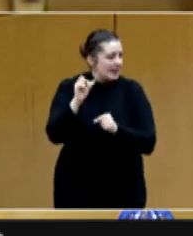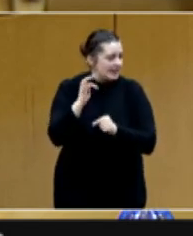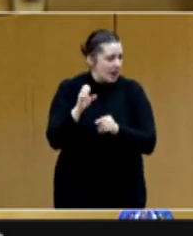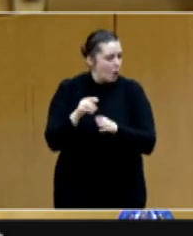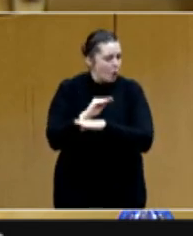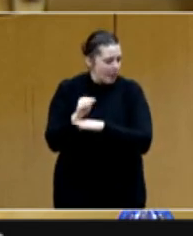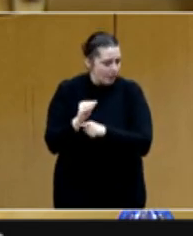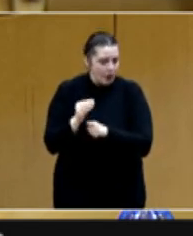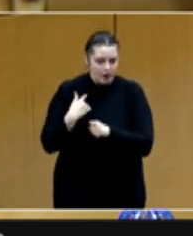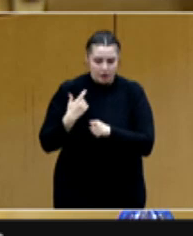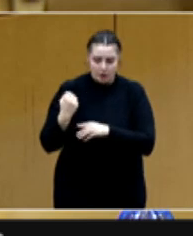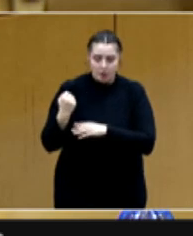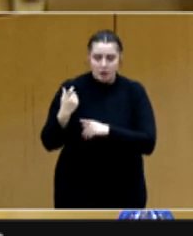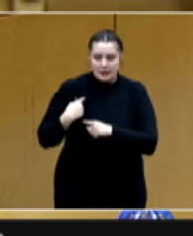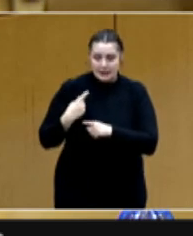más seguro